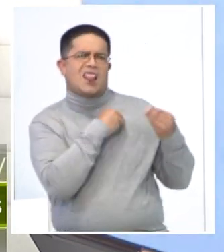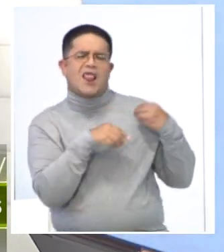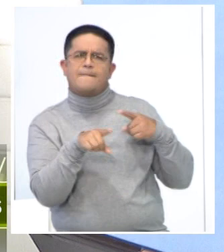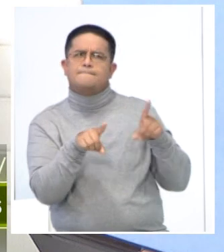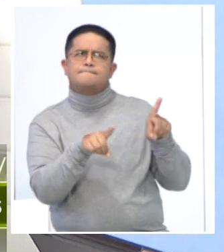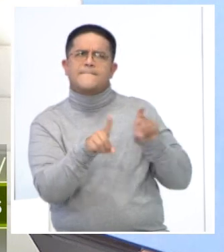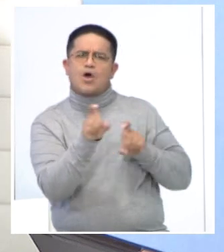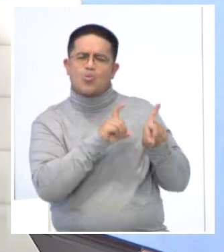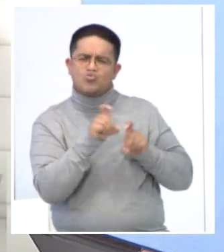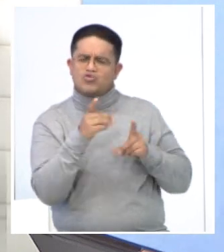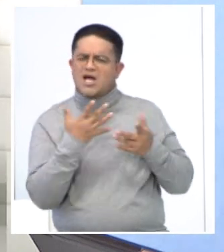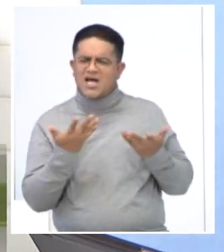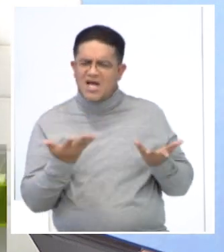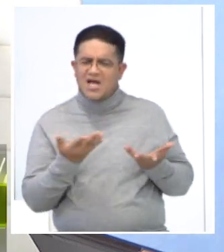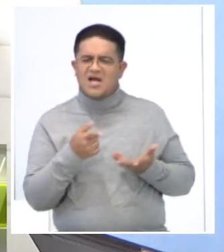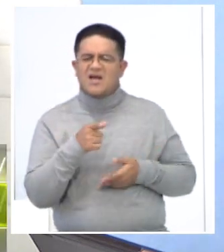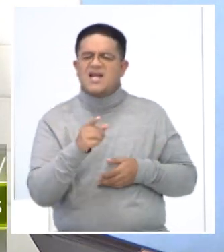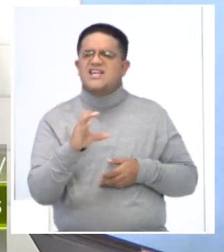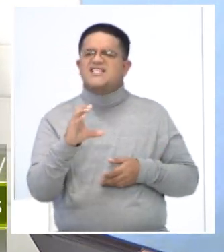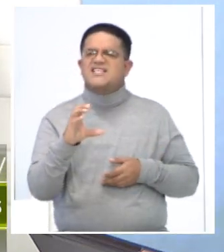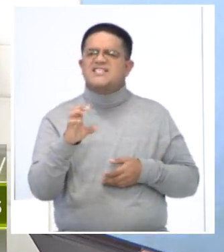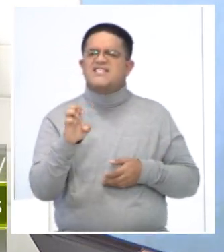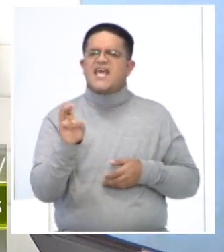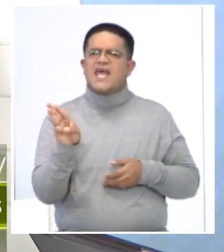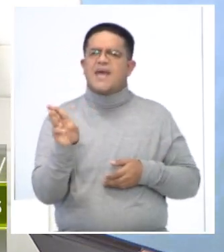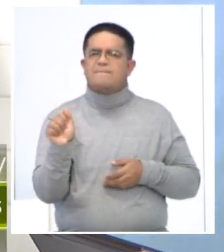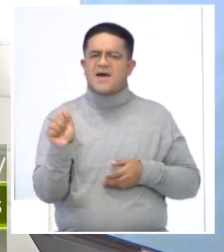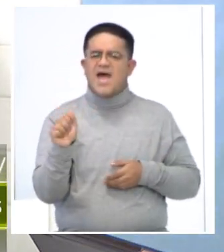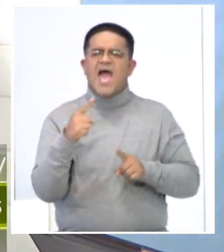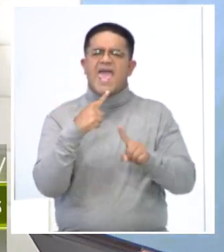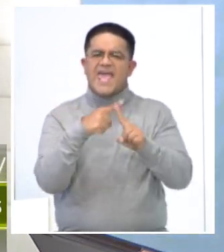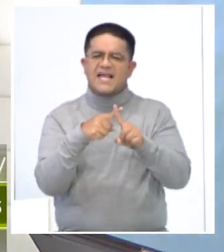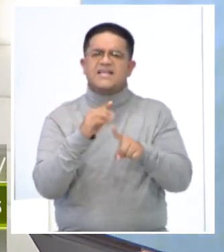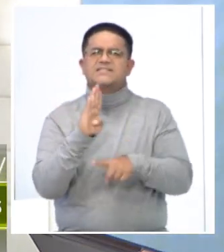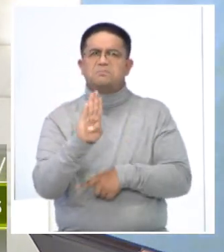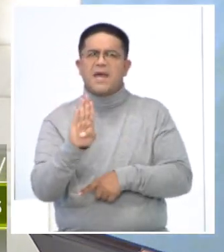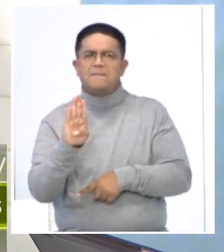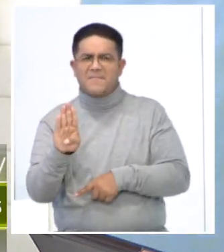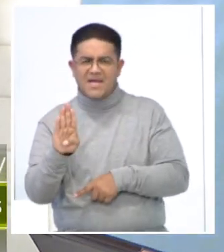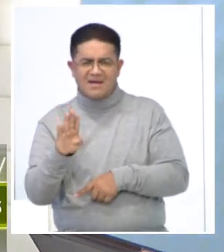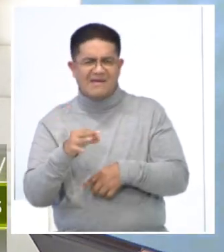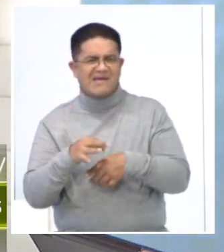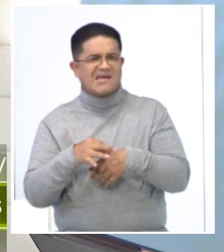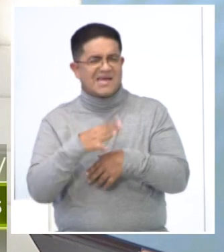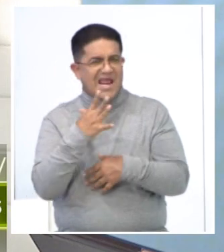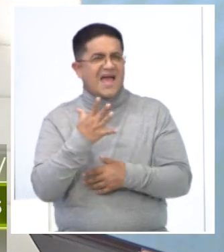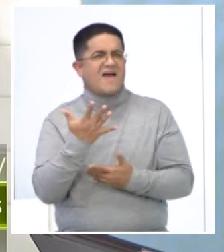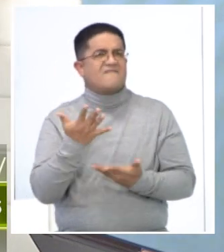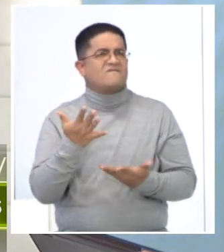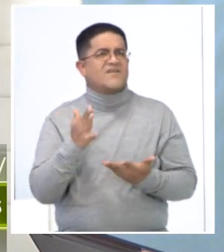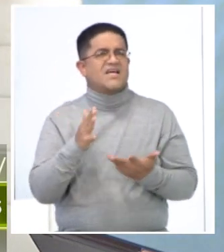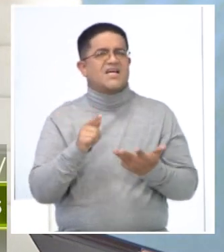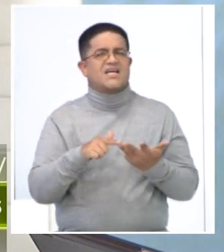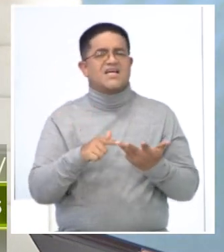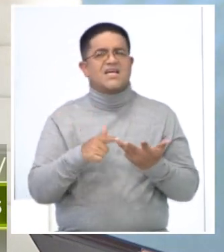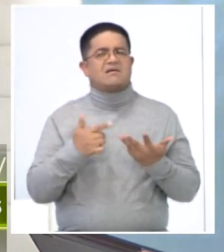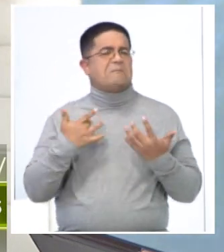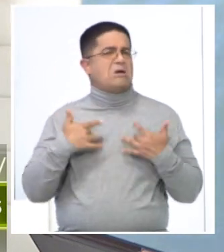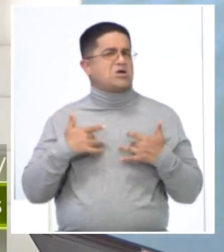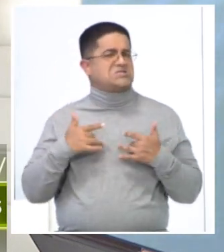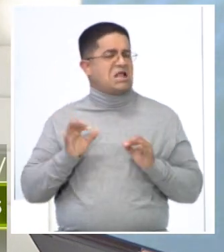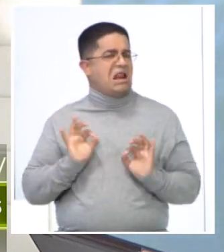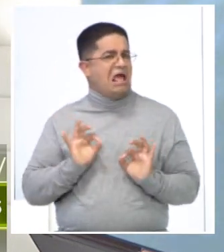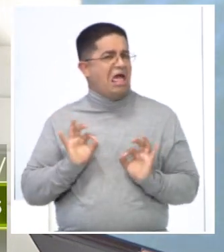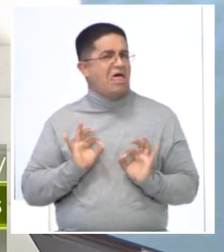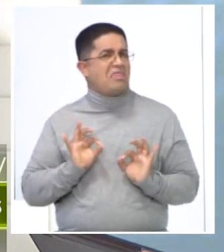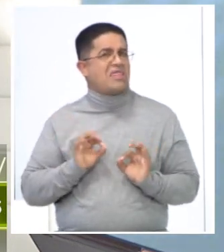muchas cadenas esa cepa xbb que estaba circulando que es grave que no tiene casi síntomas respiratorios superiores y que